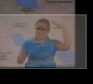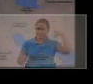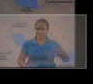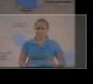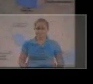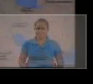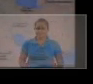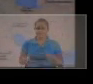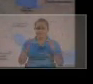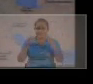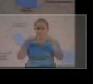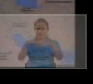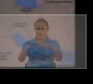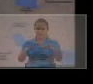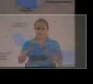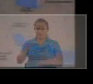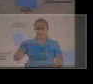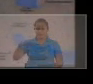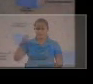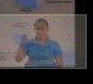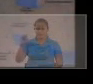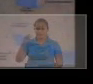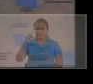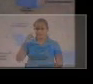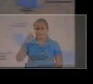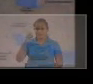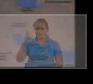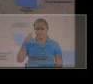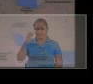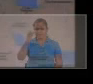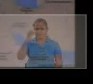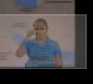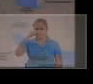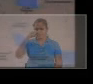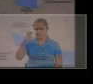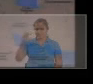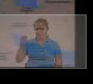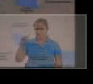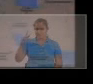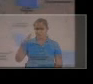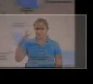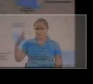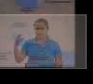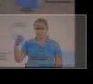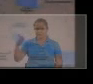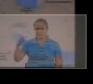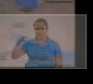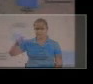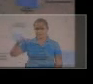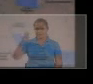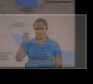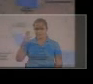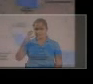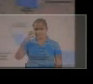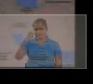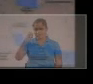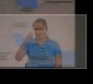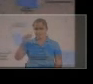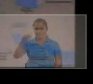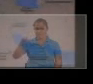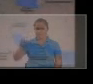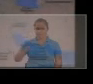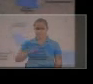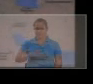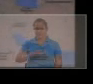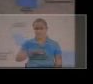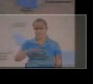Ese es el mar Mediterráneo. ¿De acuerdo? Ok. Aquí, esta otra que